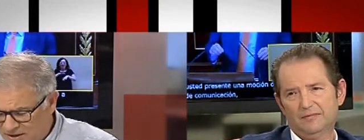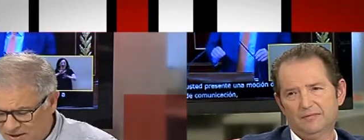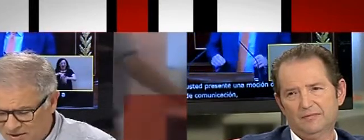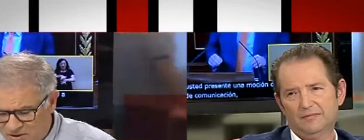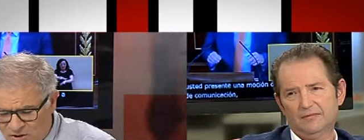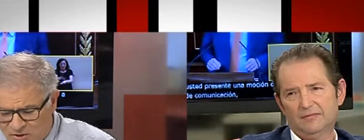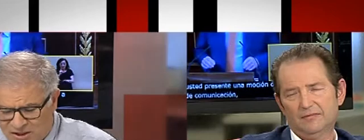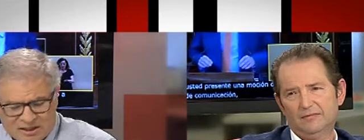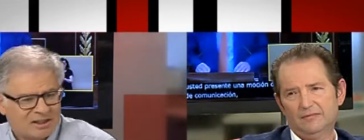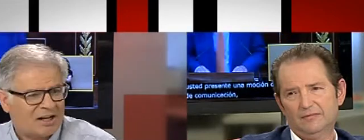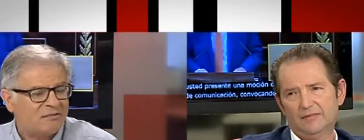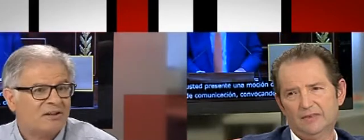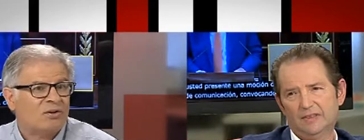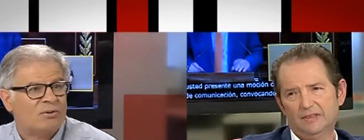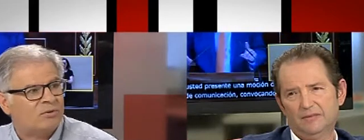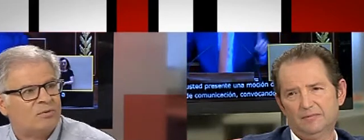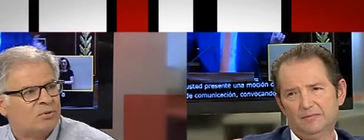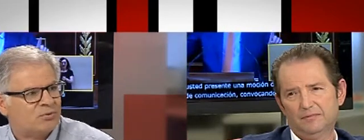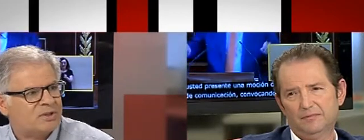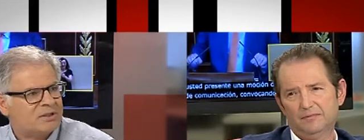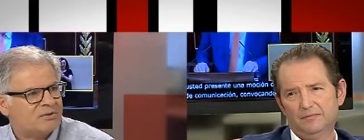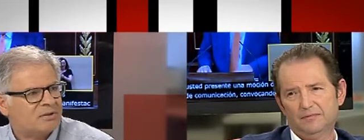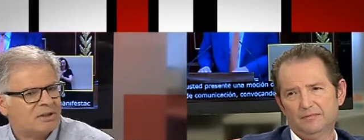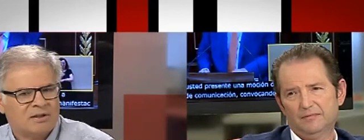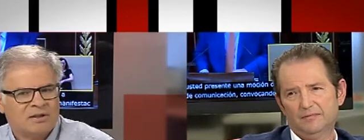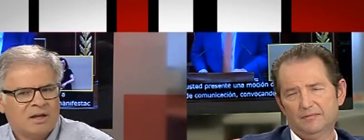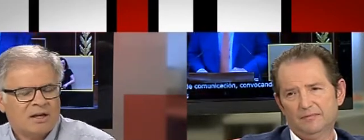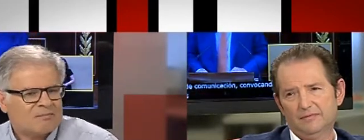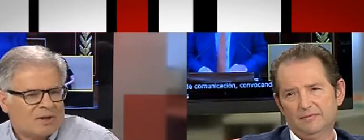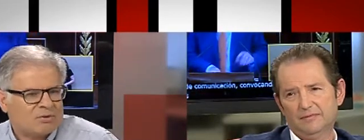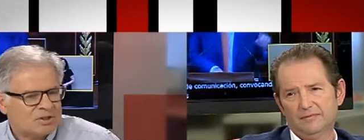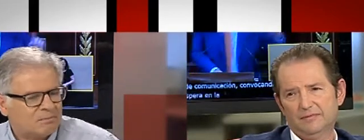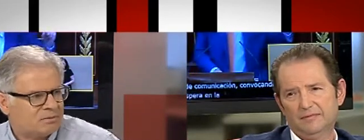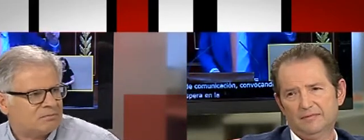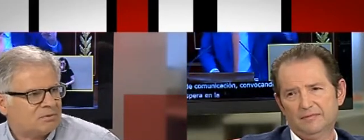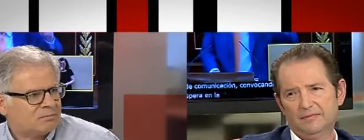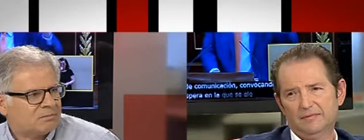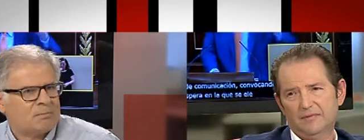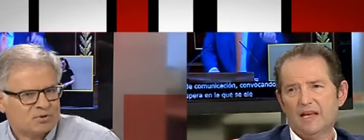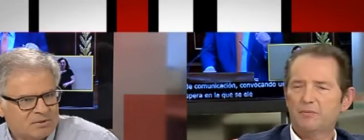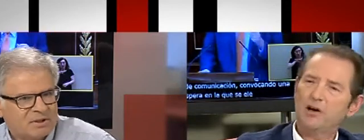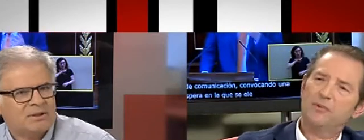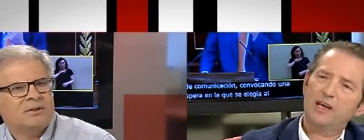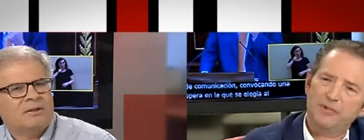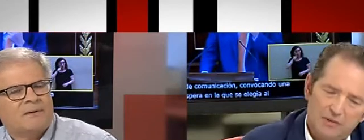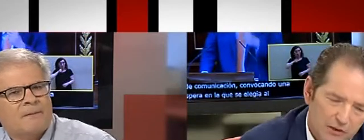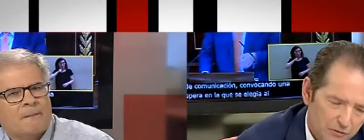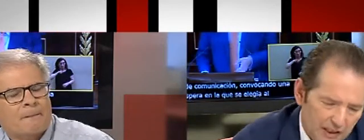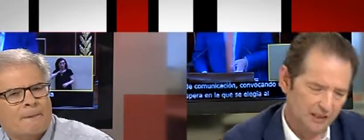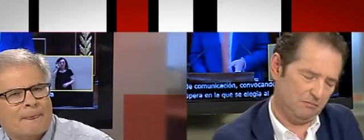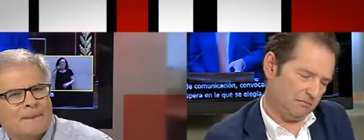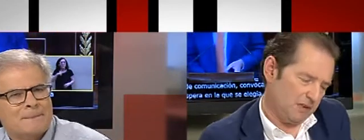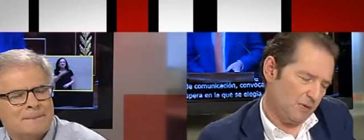yo creo que la referencia al gobierno portugués por ejemplo es posible pero